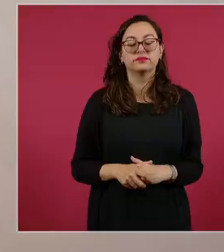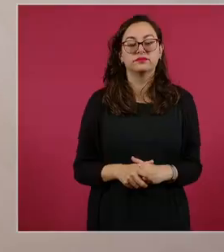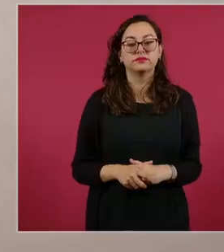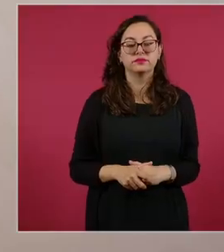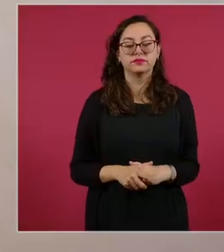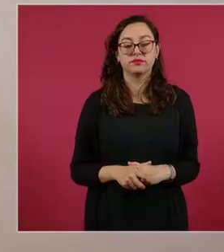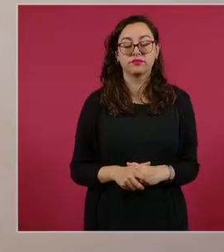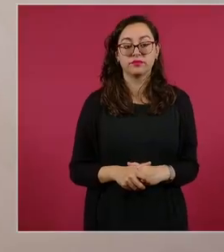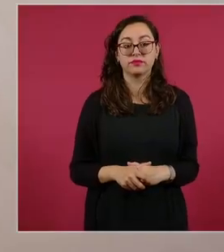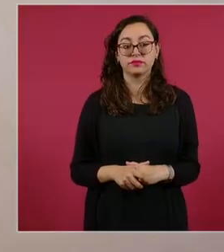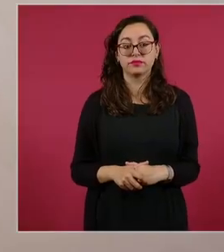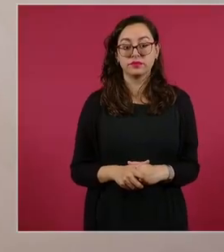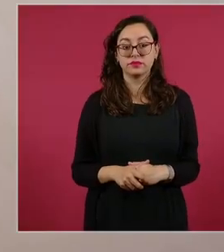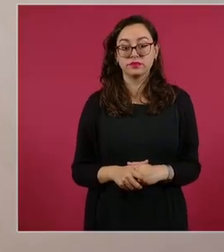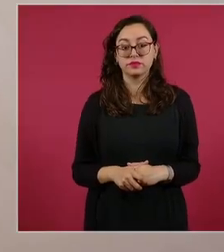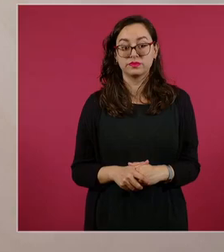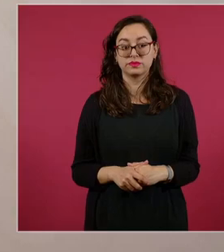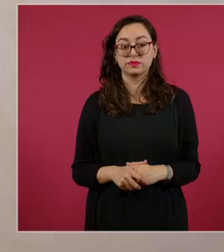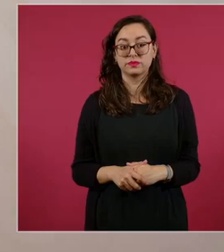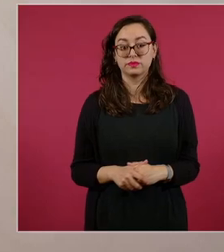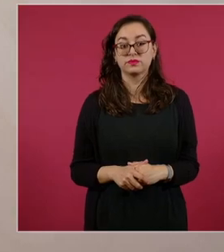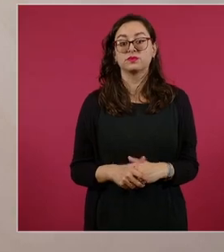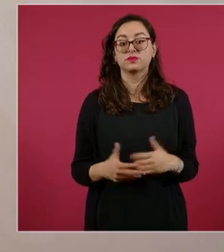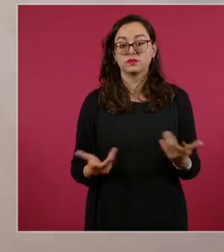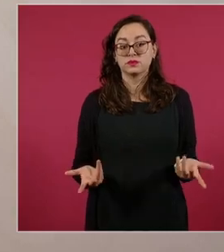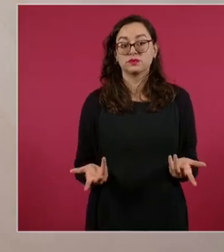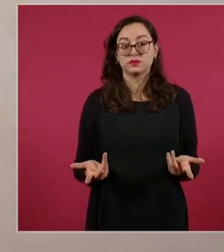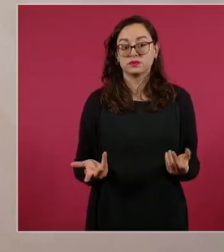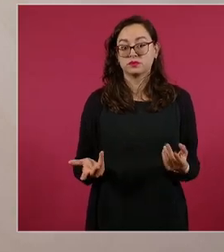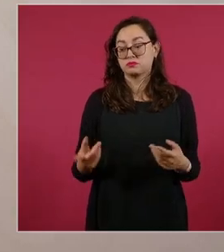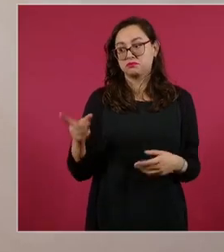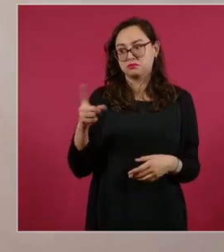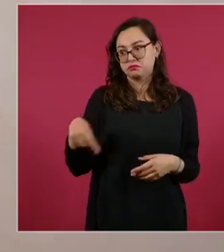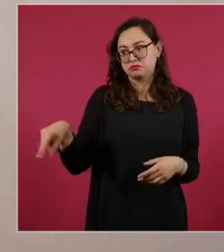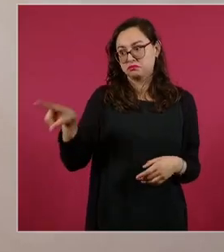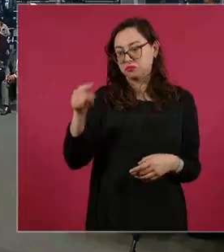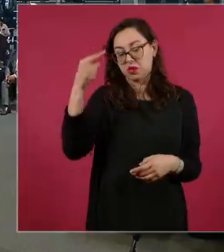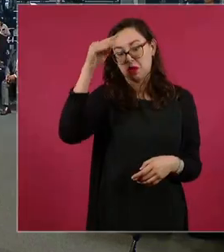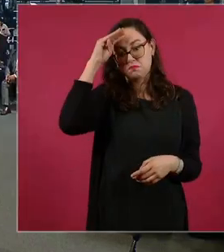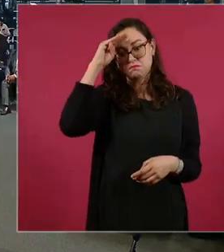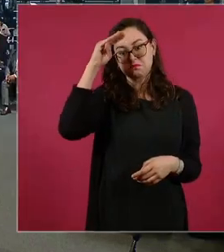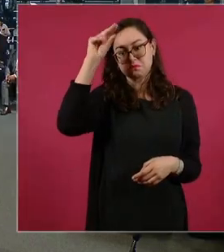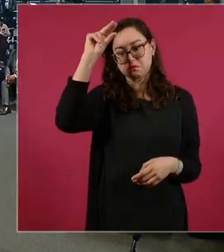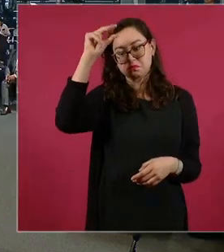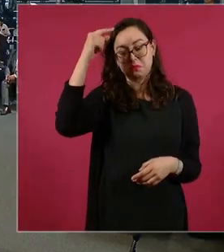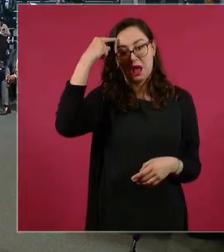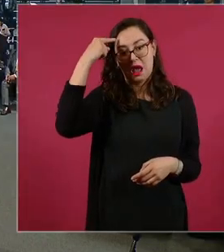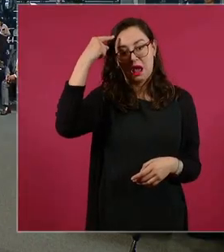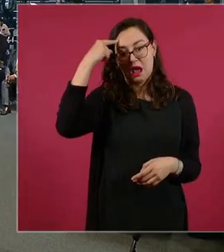entonces es una corriente de pensamiento que ha existido por los siglos